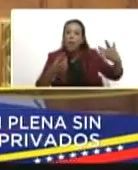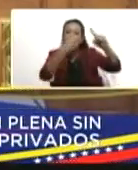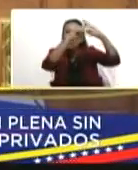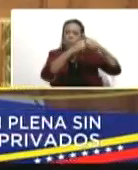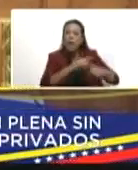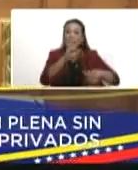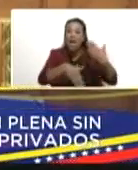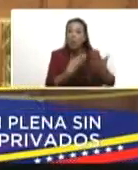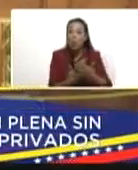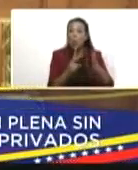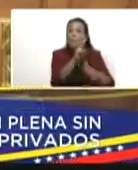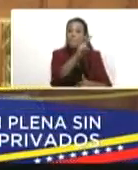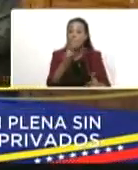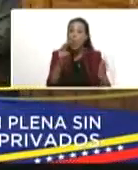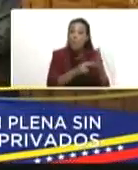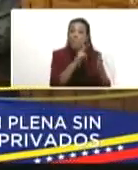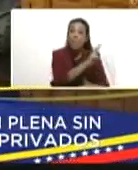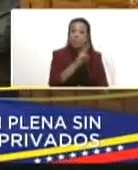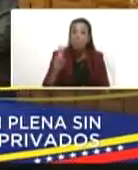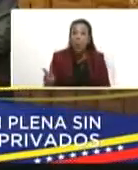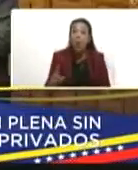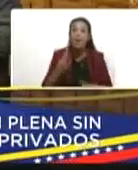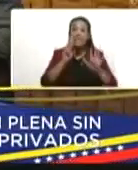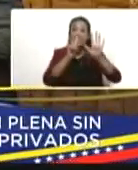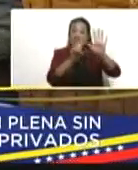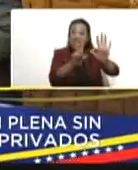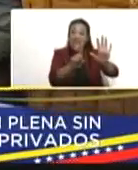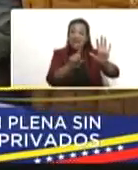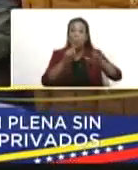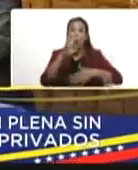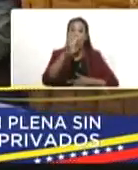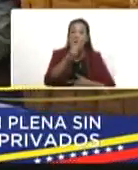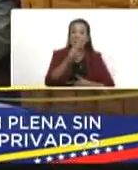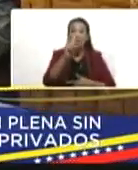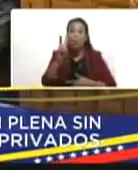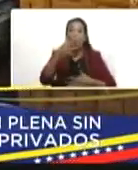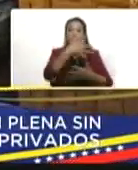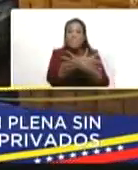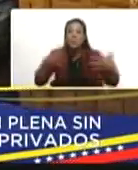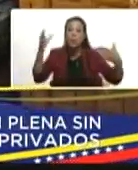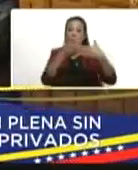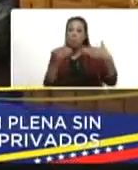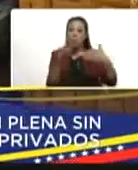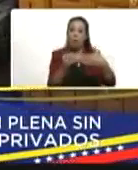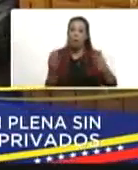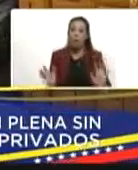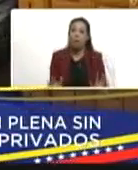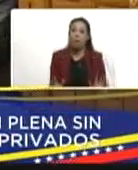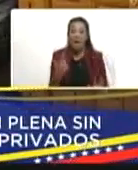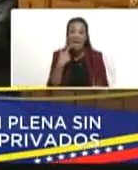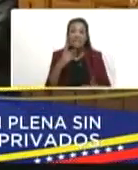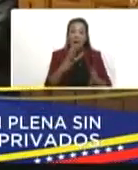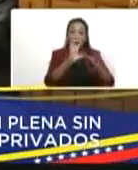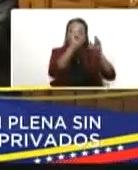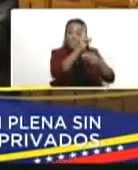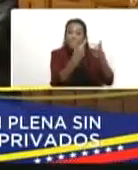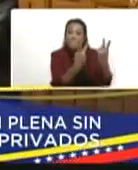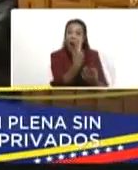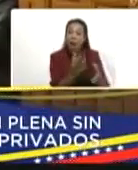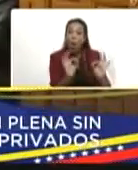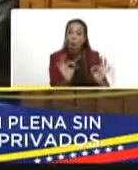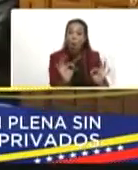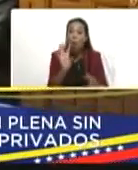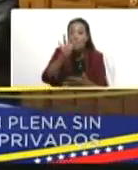hasta el año 2022 642000 millones de dólares Este es el valor de la producción